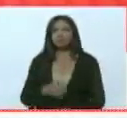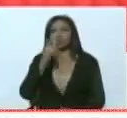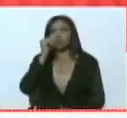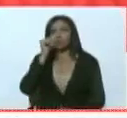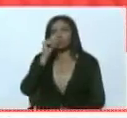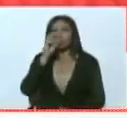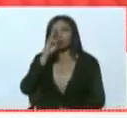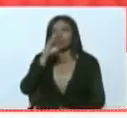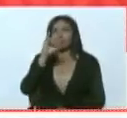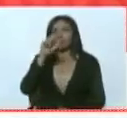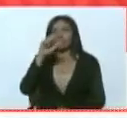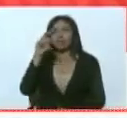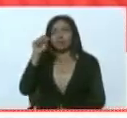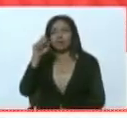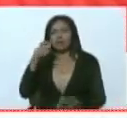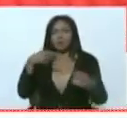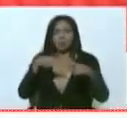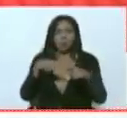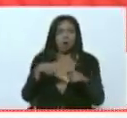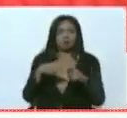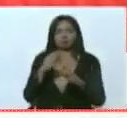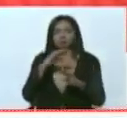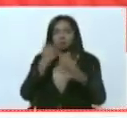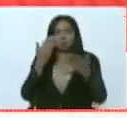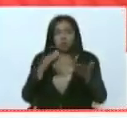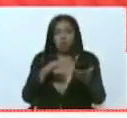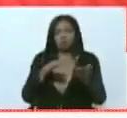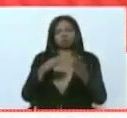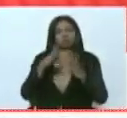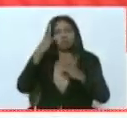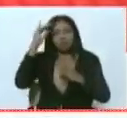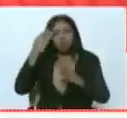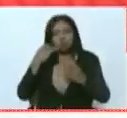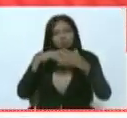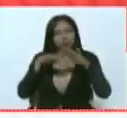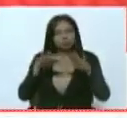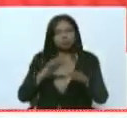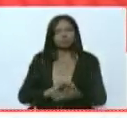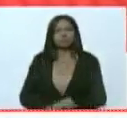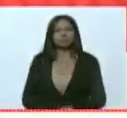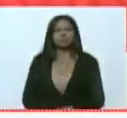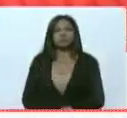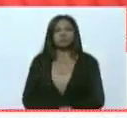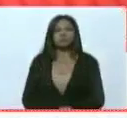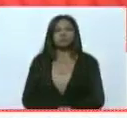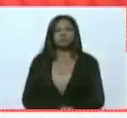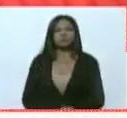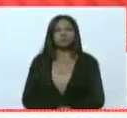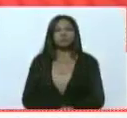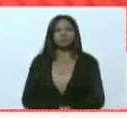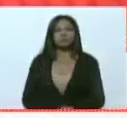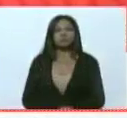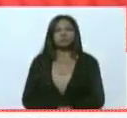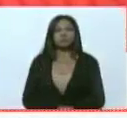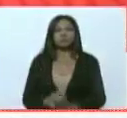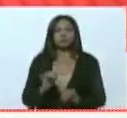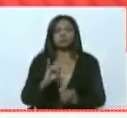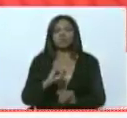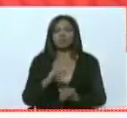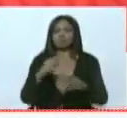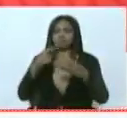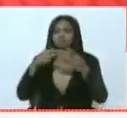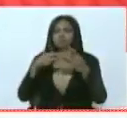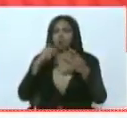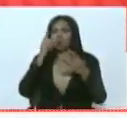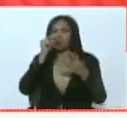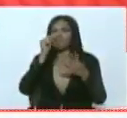William Mantilla era el MPDIN, claro, que en paz descanse, que Dios lo tenga en su gloria. Rodolfo Sanz, el filósofo,